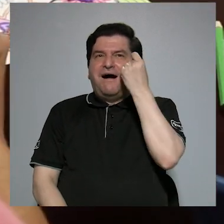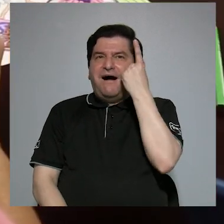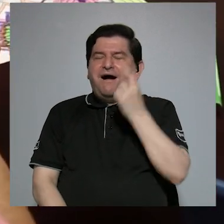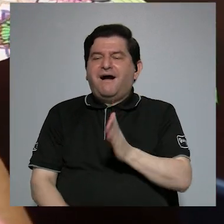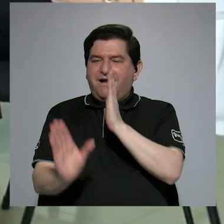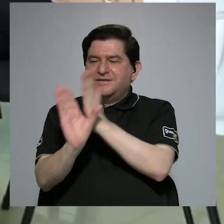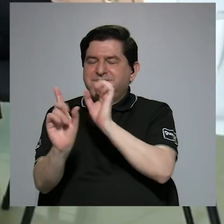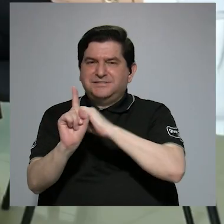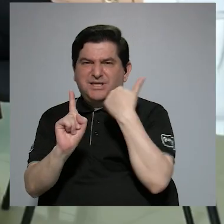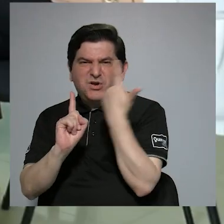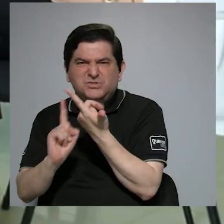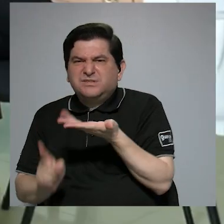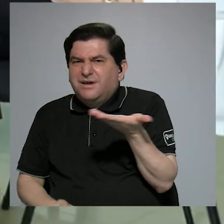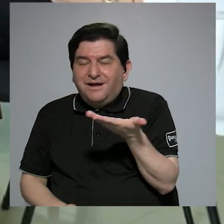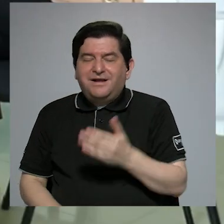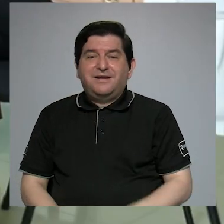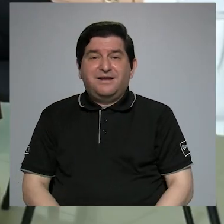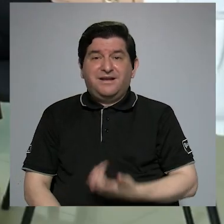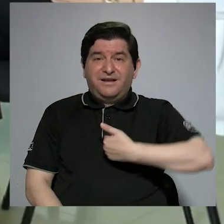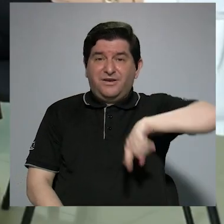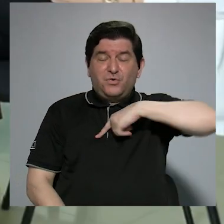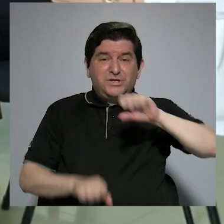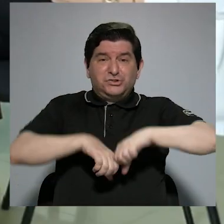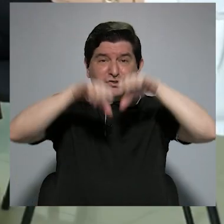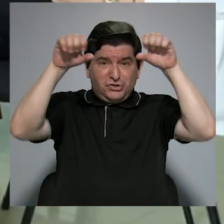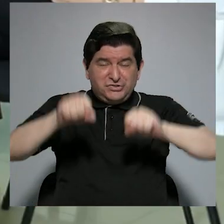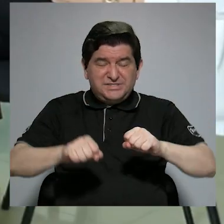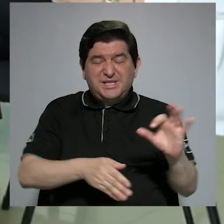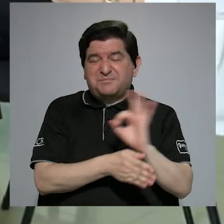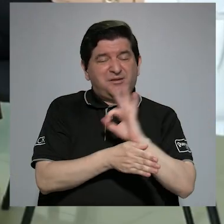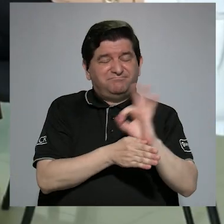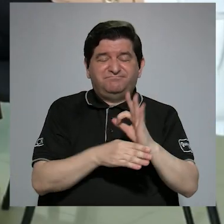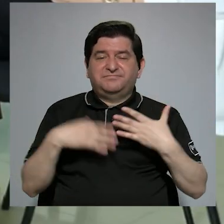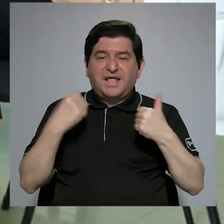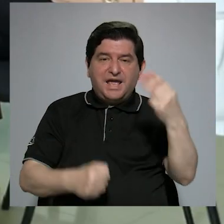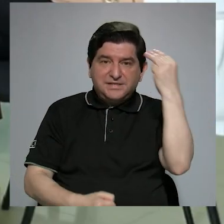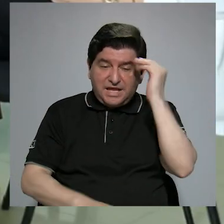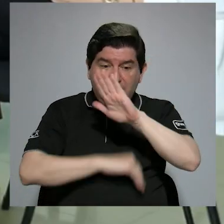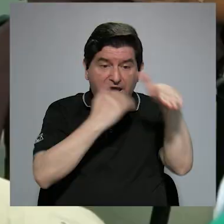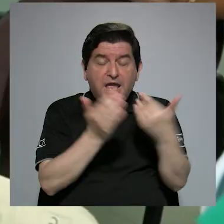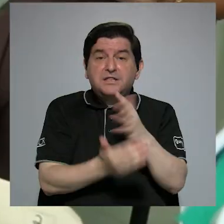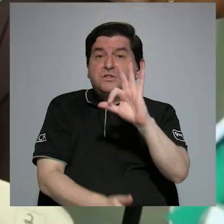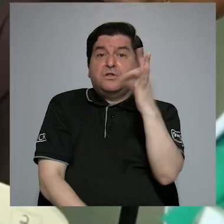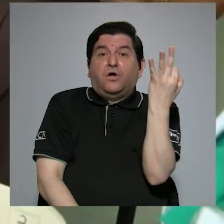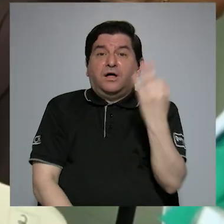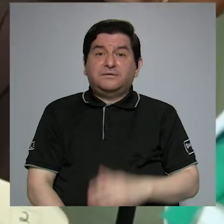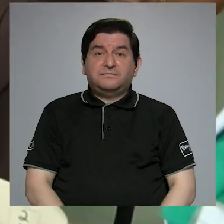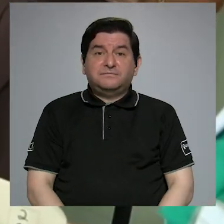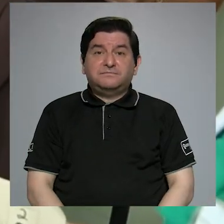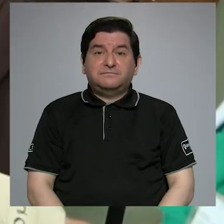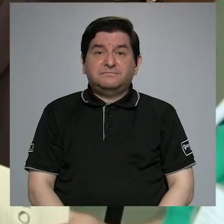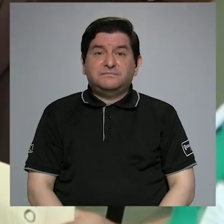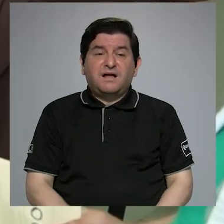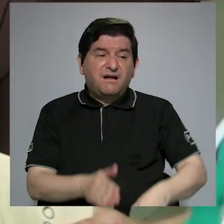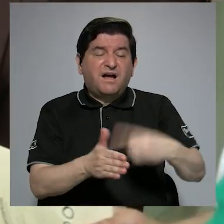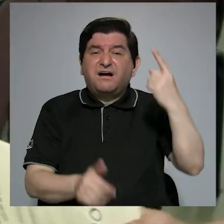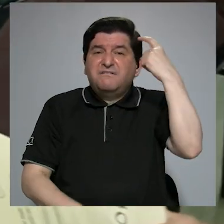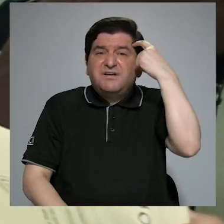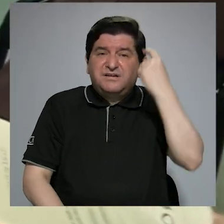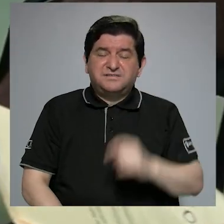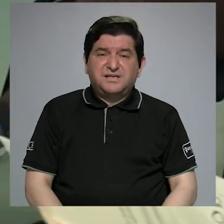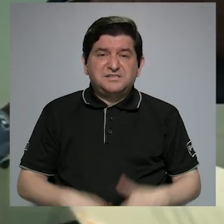comprensión psicosocial, vamos a seguir teniendo un sistema obsoleto en salud mental en todas las dimensiones, ¿verdad? Porque muchas veces pensamos